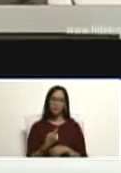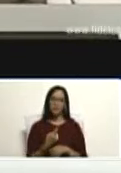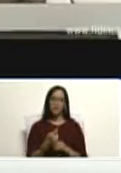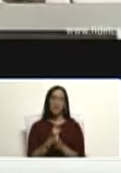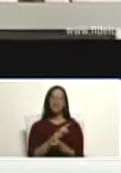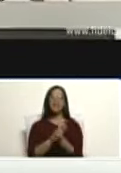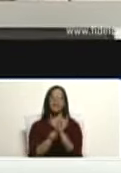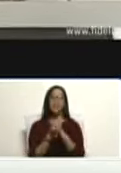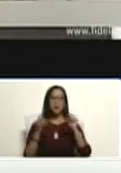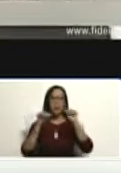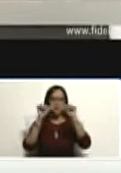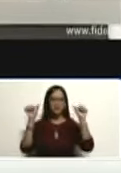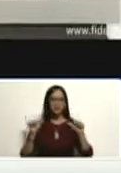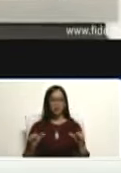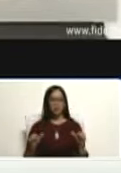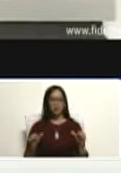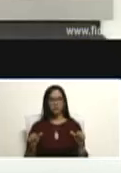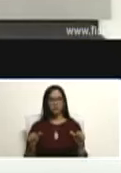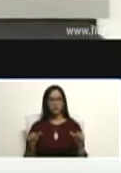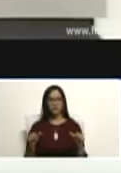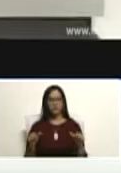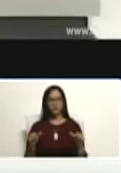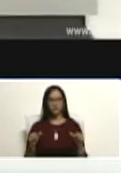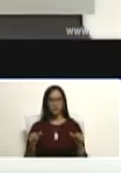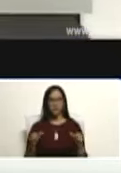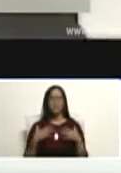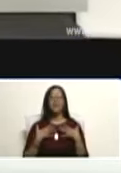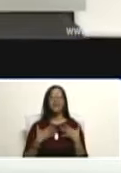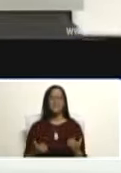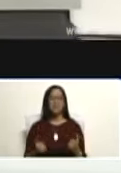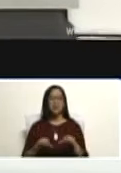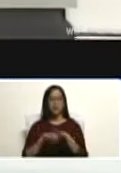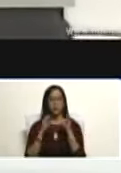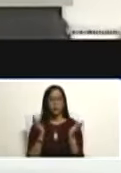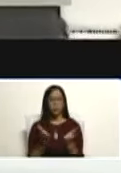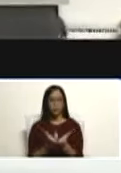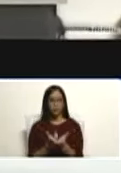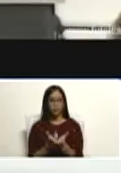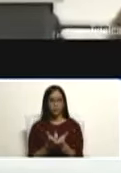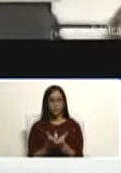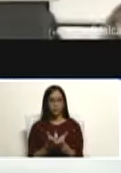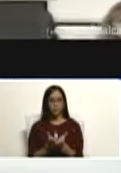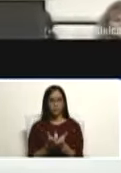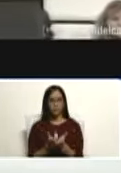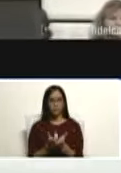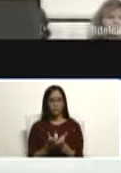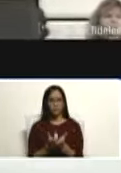cambiemos el sistema para salvar el planeta.